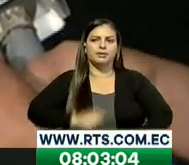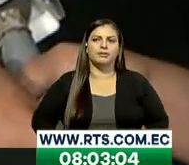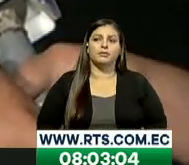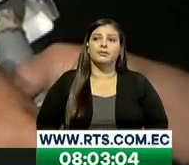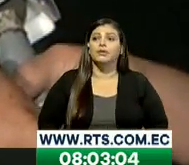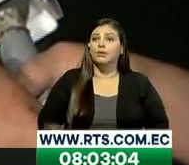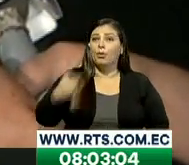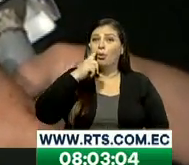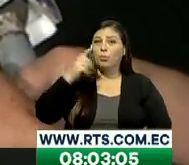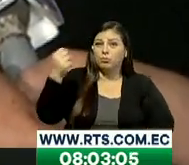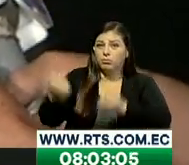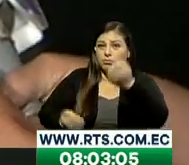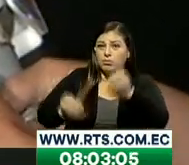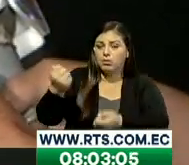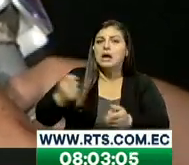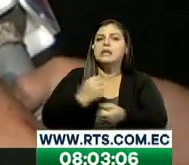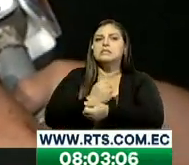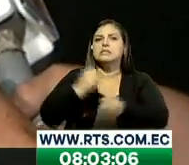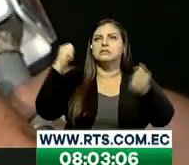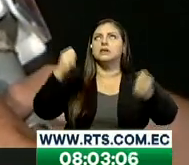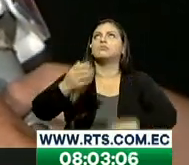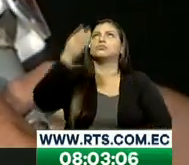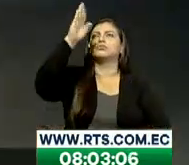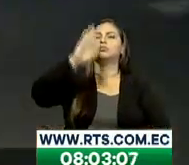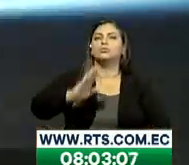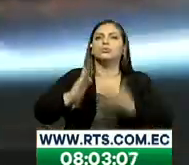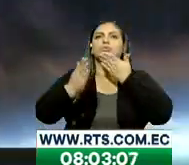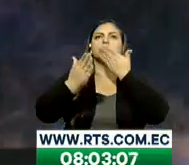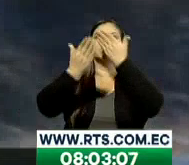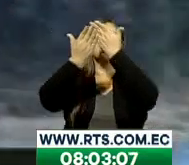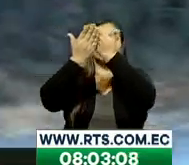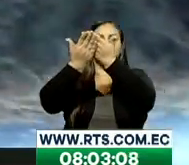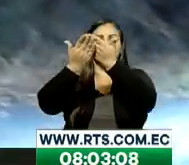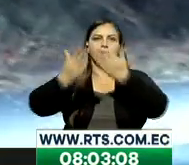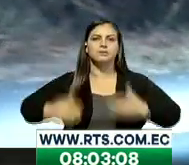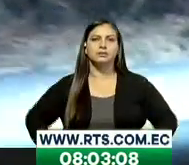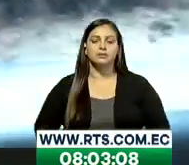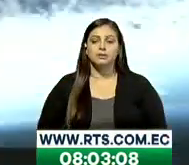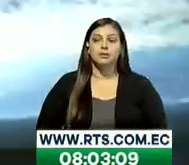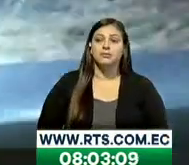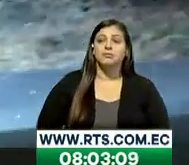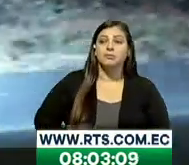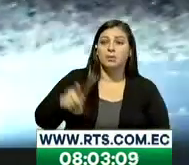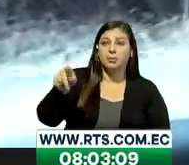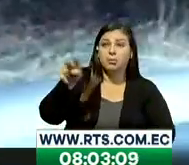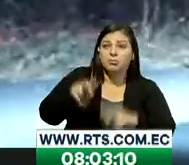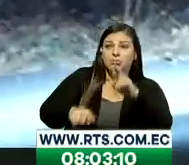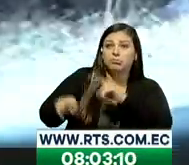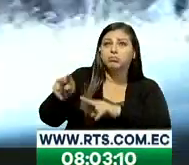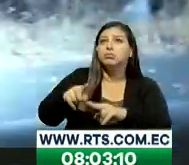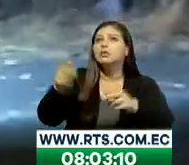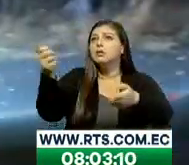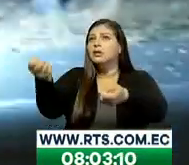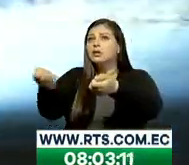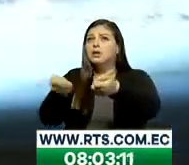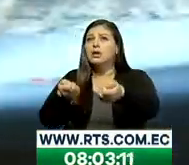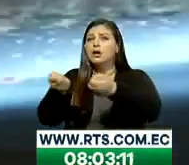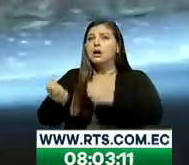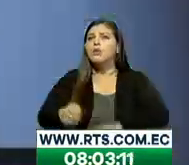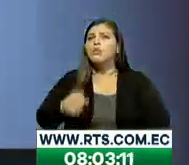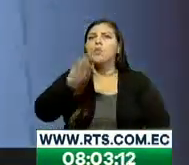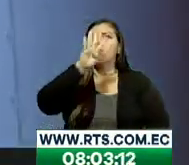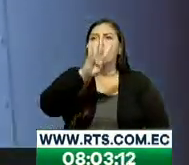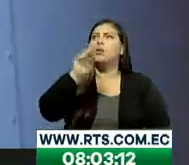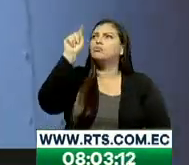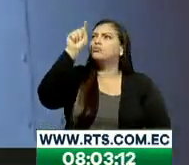sí hay, en la parte del parabrisas, 4 orificios por proyectil de arma de fuego. Desde el